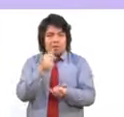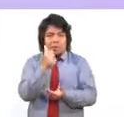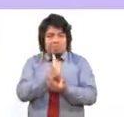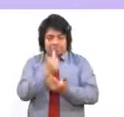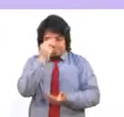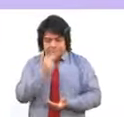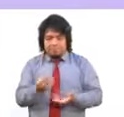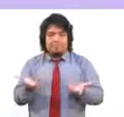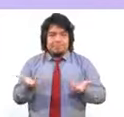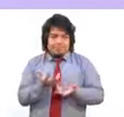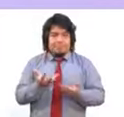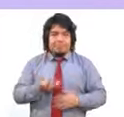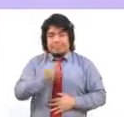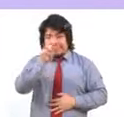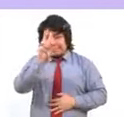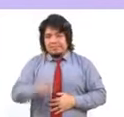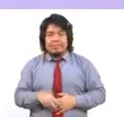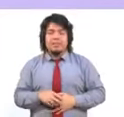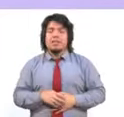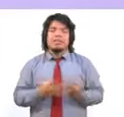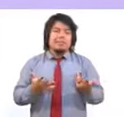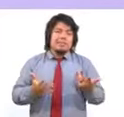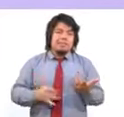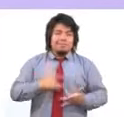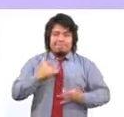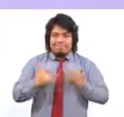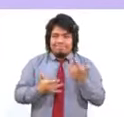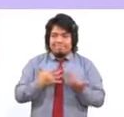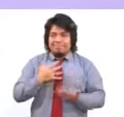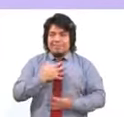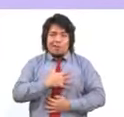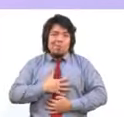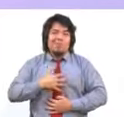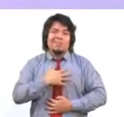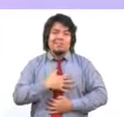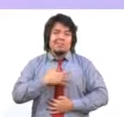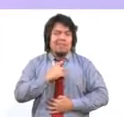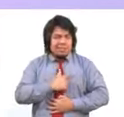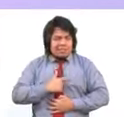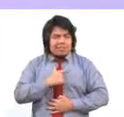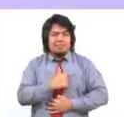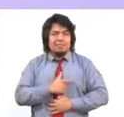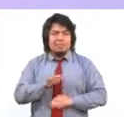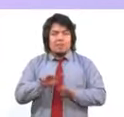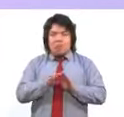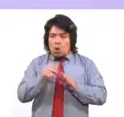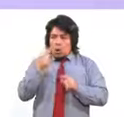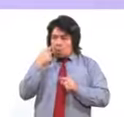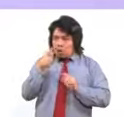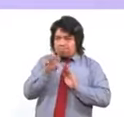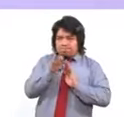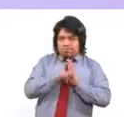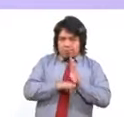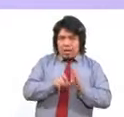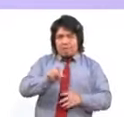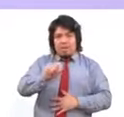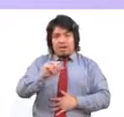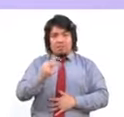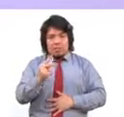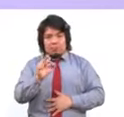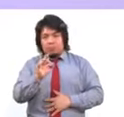realmente muy, pues da mucho gusto ver esta reducción del 28%, que es un